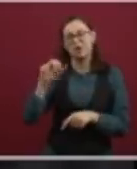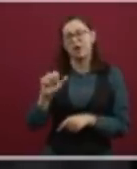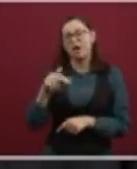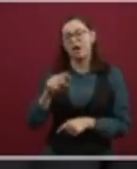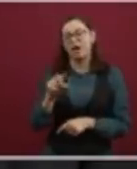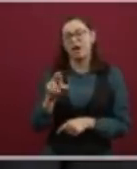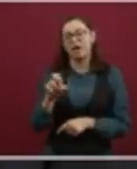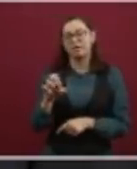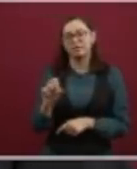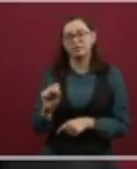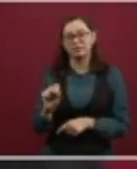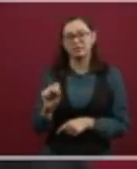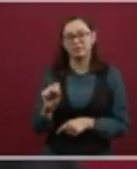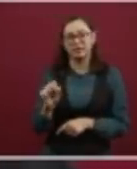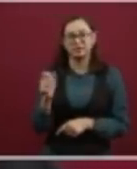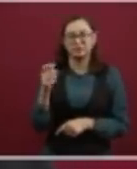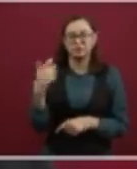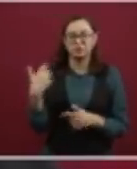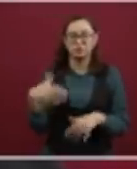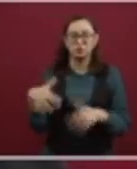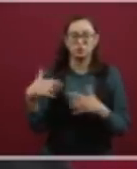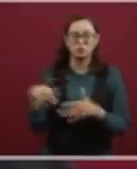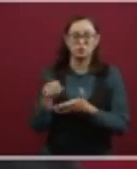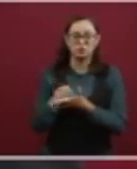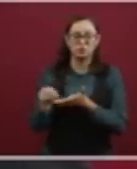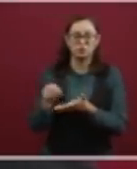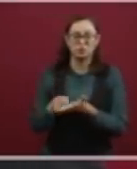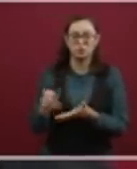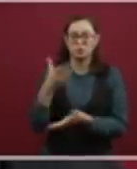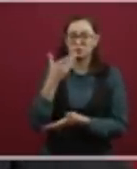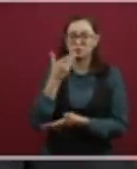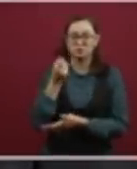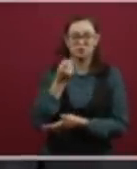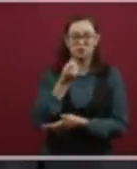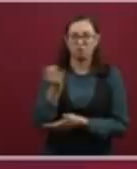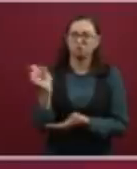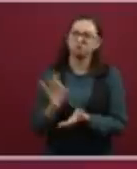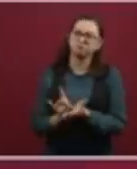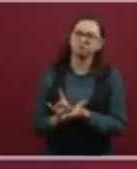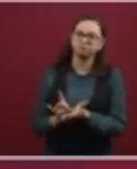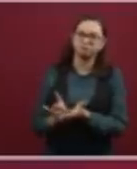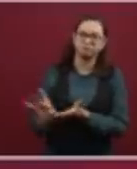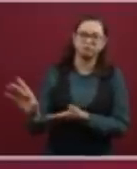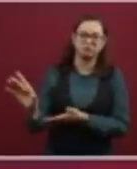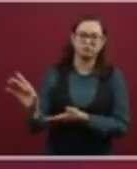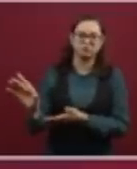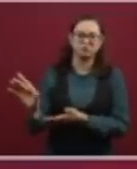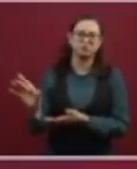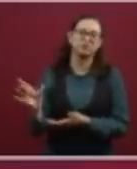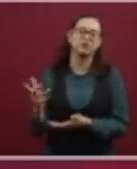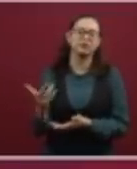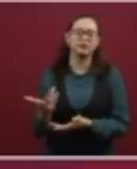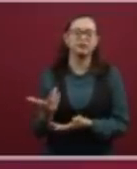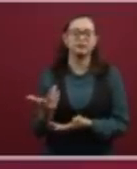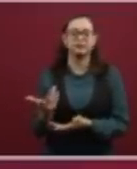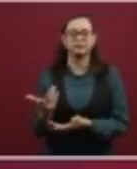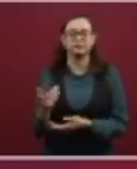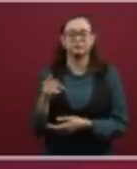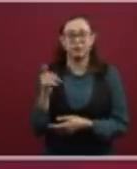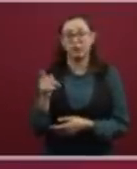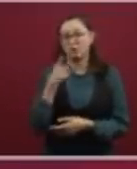Duarte, un gran escritor, en eso tampoco me equivoco, un gran escritor,